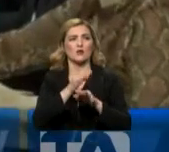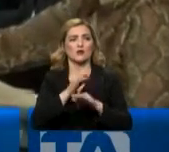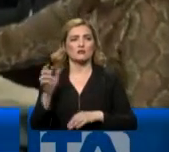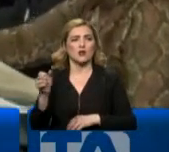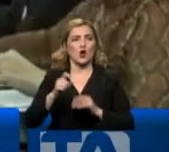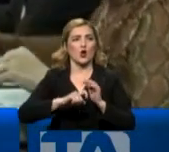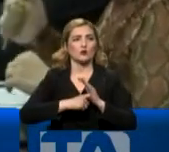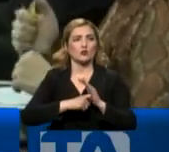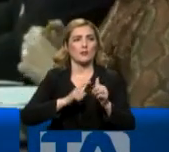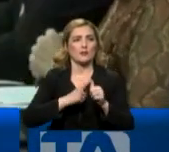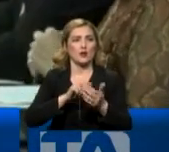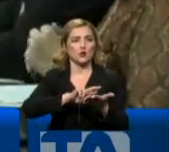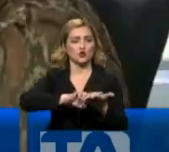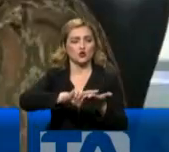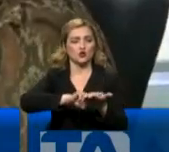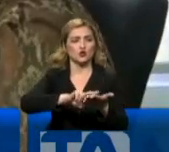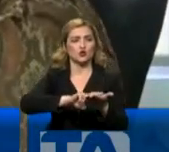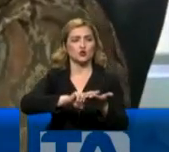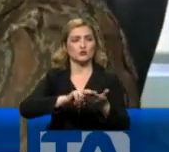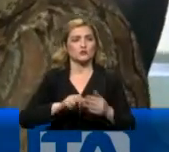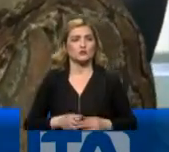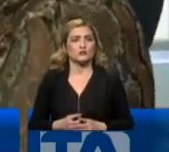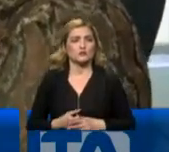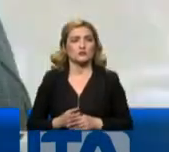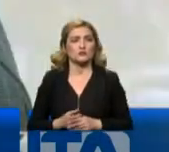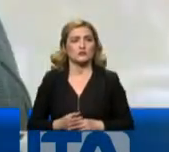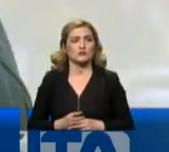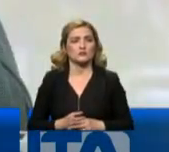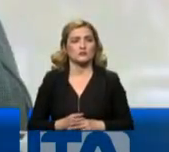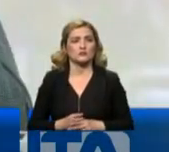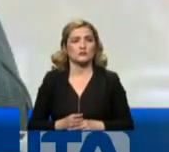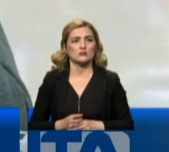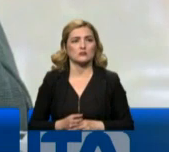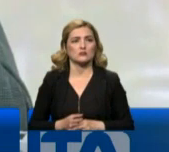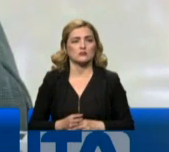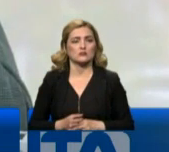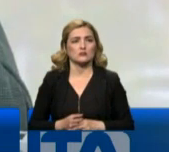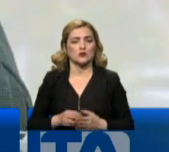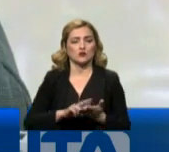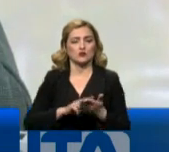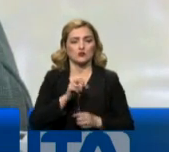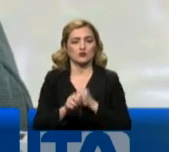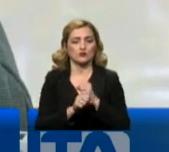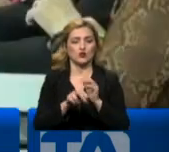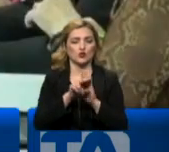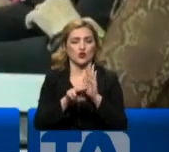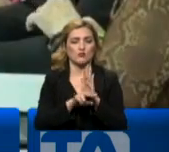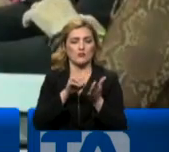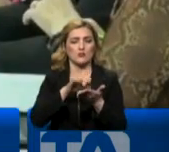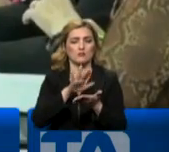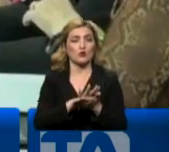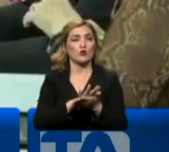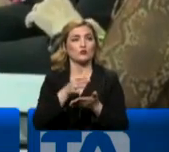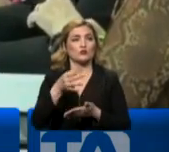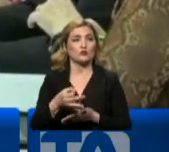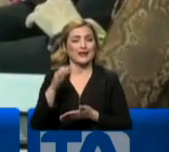de control en la primera sesión de esta función de transparencia, la primera sesión del año, con el fin de cumplir la normativa vigente.